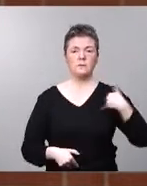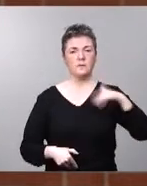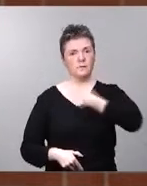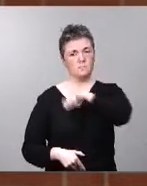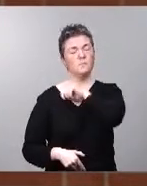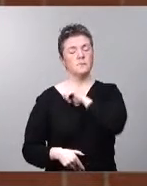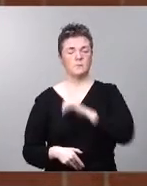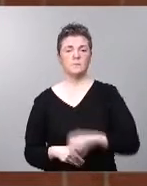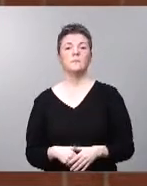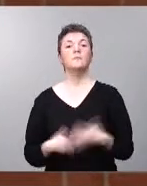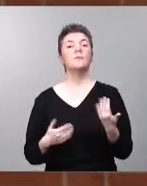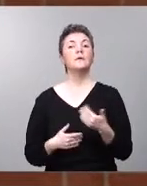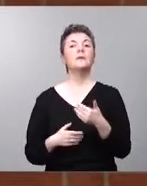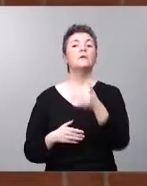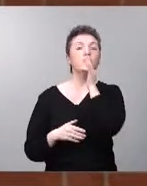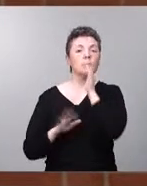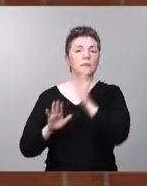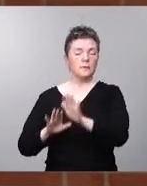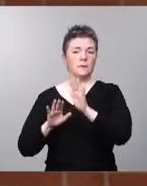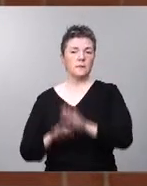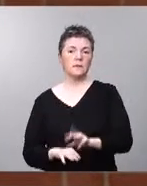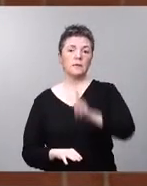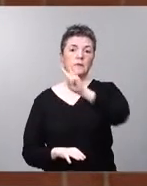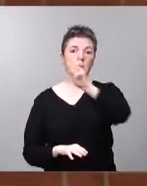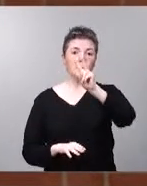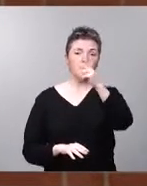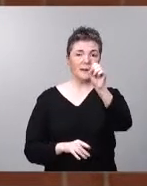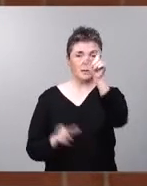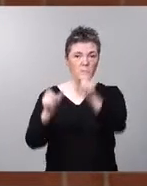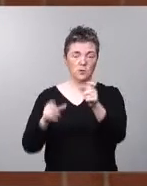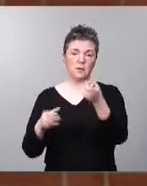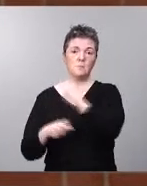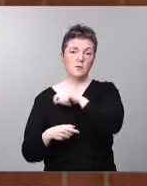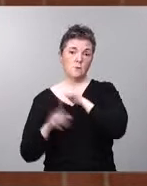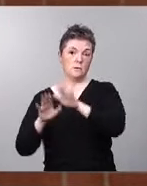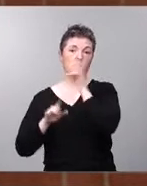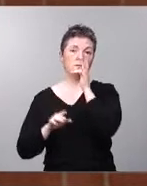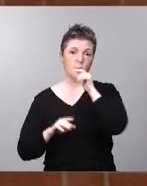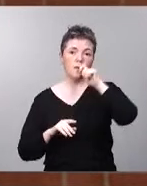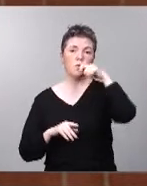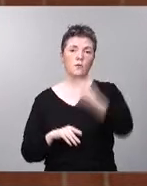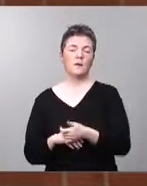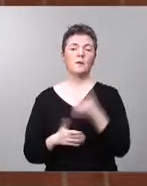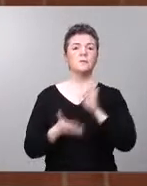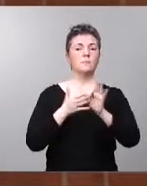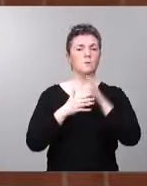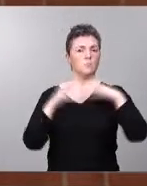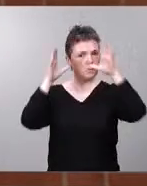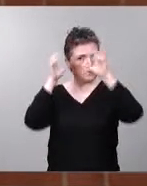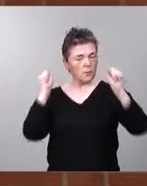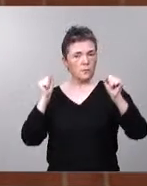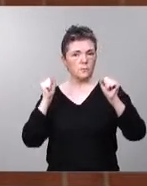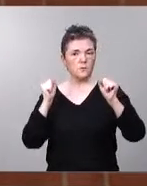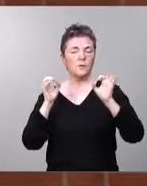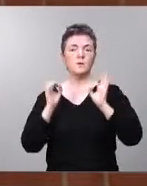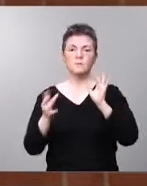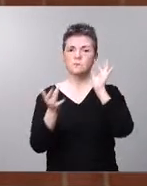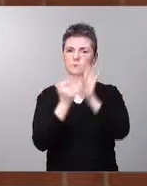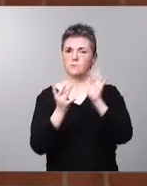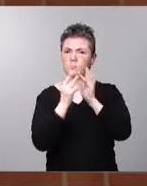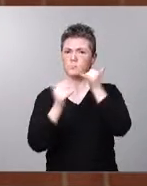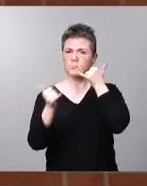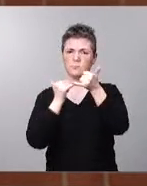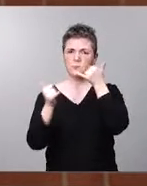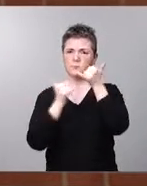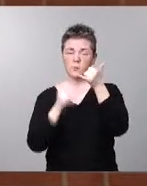lo que quedan algo más de trescientos veinte compatriotas nuestros servicios consulares están manteniendo un contacto telefónico con los residentes